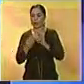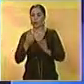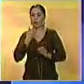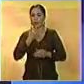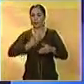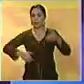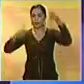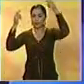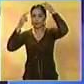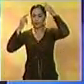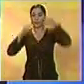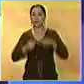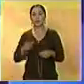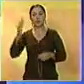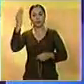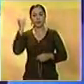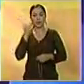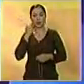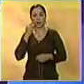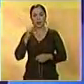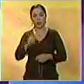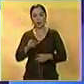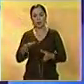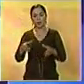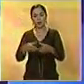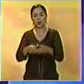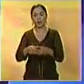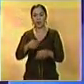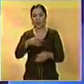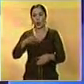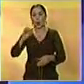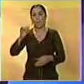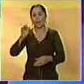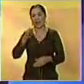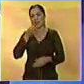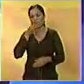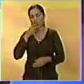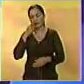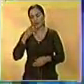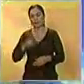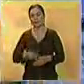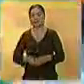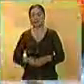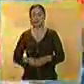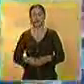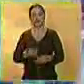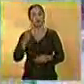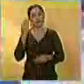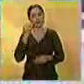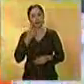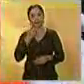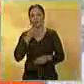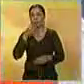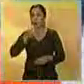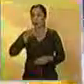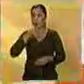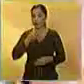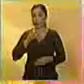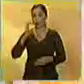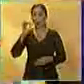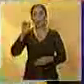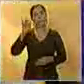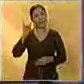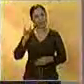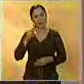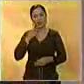propone el presidente Chávez. Claudia Andrade está en la sede de La Tolda Verde y no se explica. Adelante, Claudia. Buenas tardes. Copey